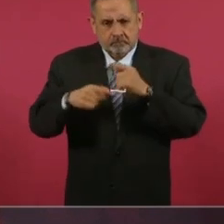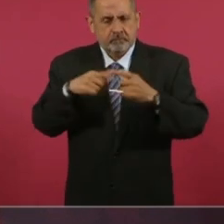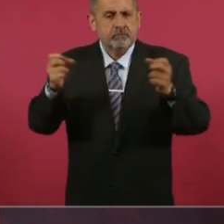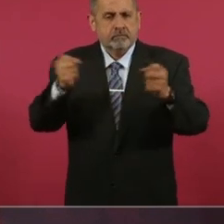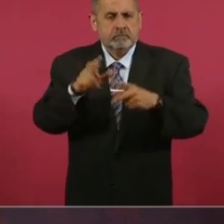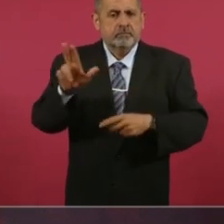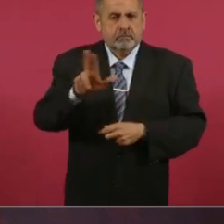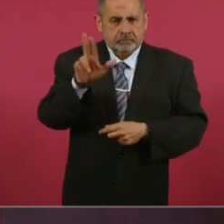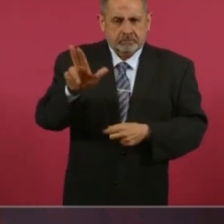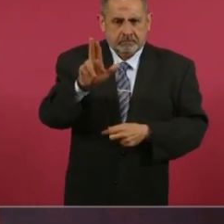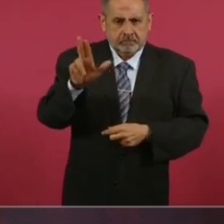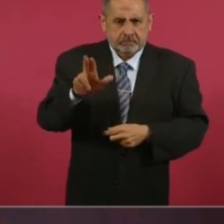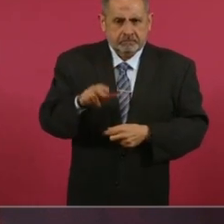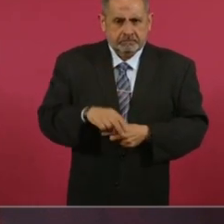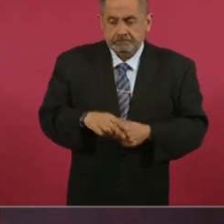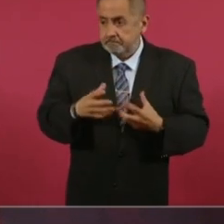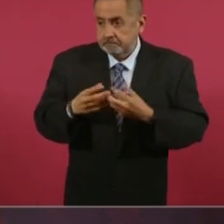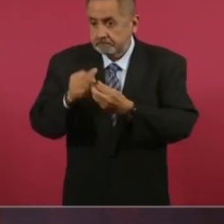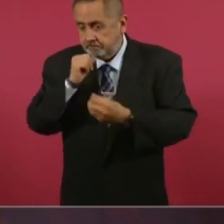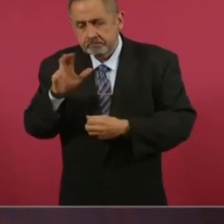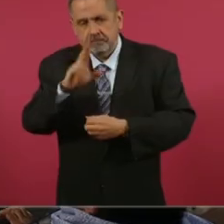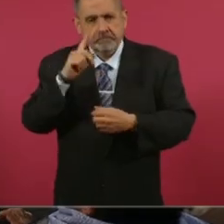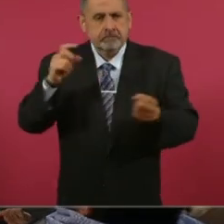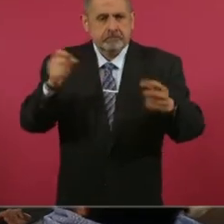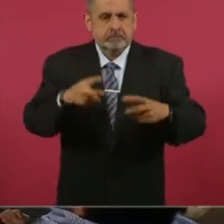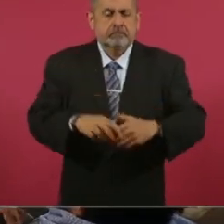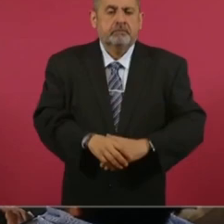martes, si no van a la gira.